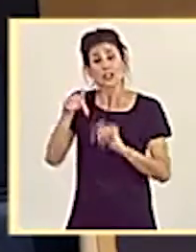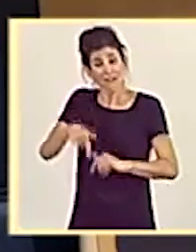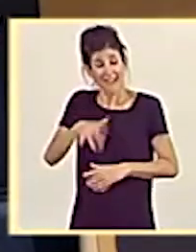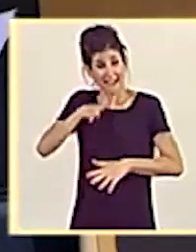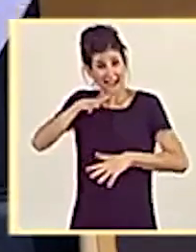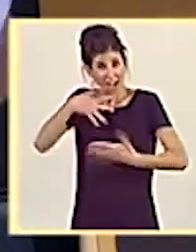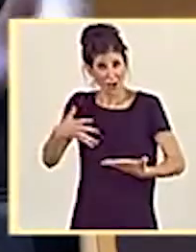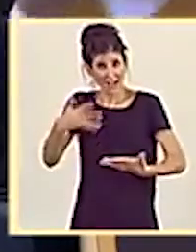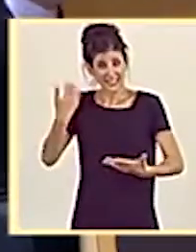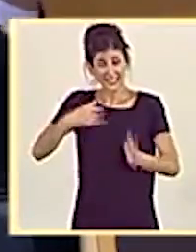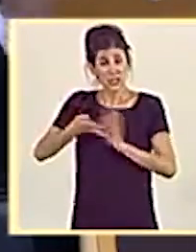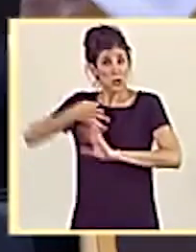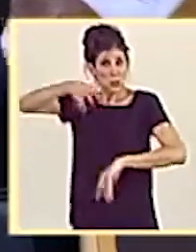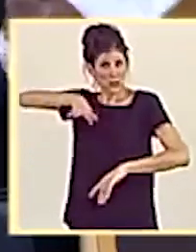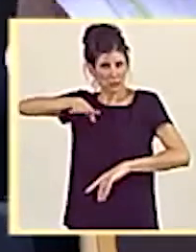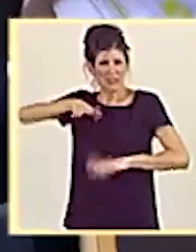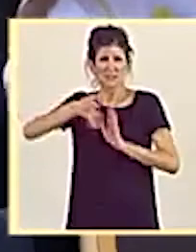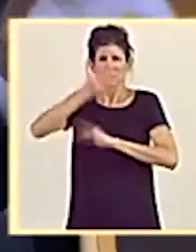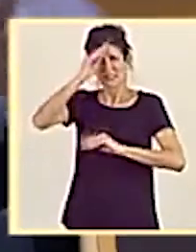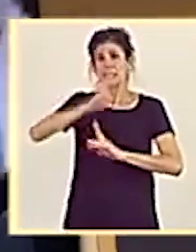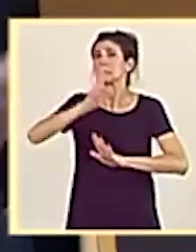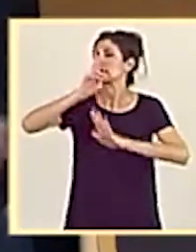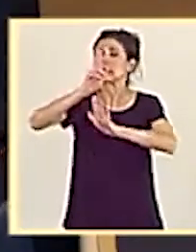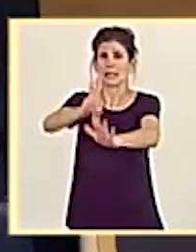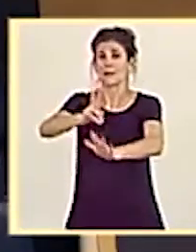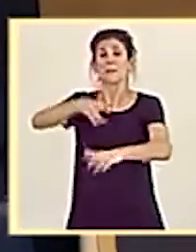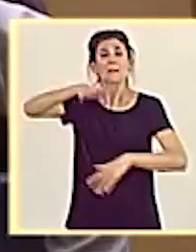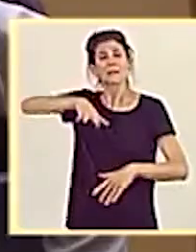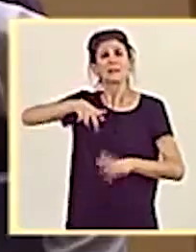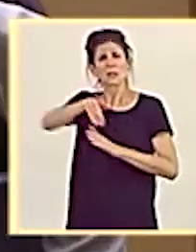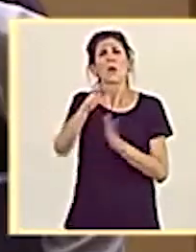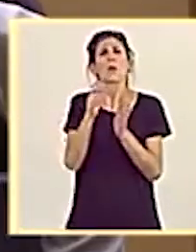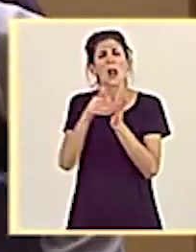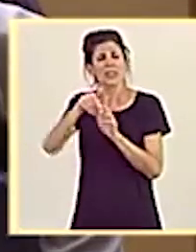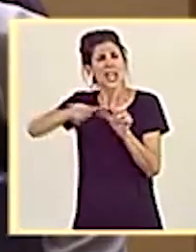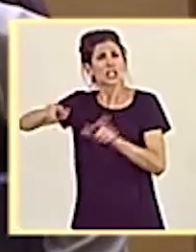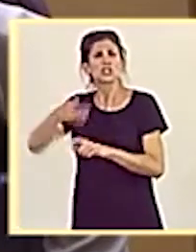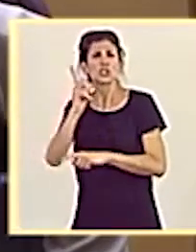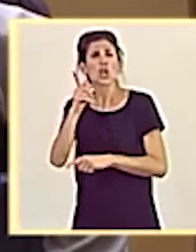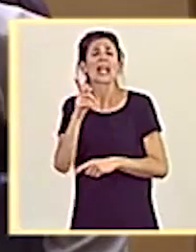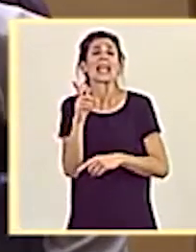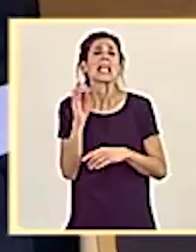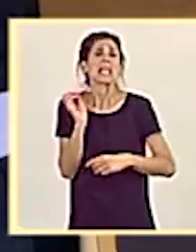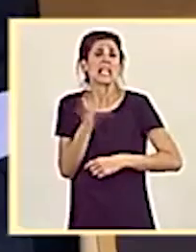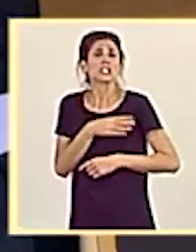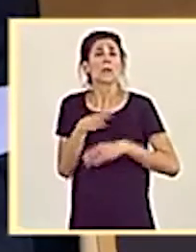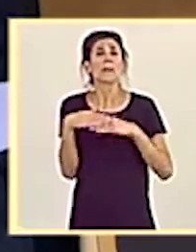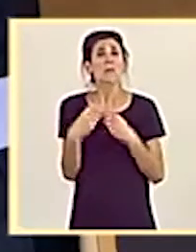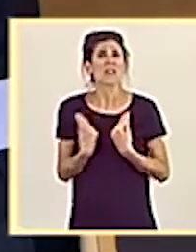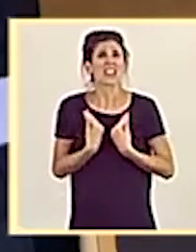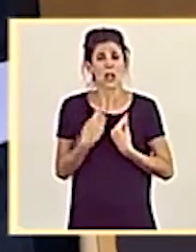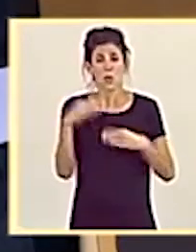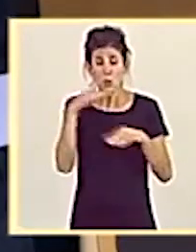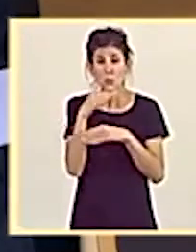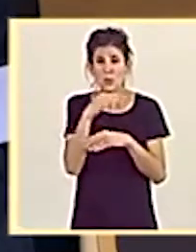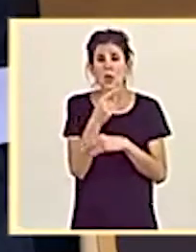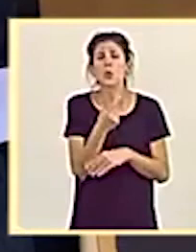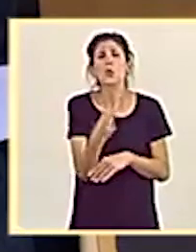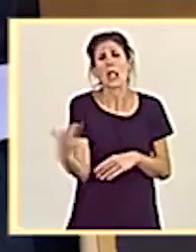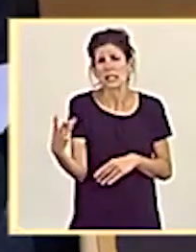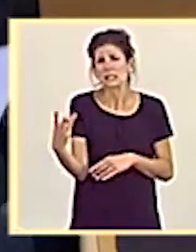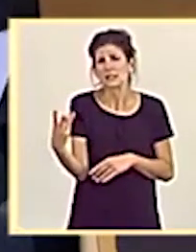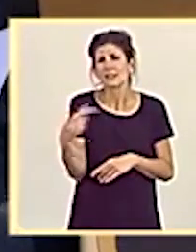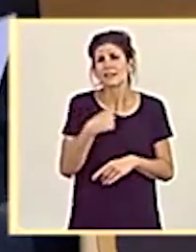hoy, después de 4 meses, no después de 7 años? ¿Sabe usted cuántos valencianos hoy reciben el ingreso mínimo vital en octubre que le estamos